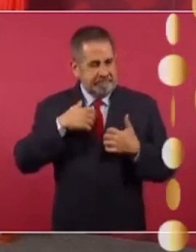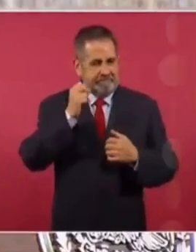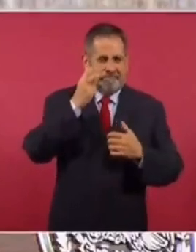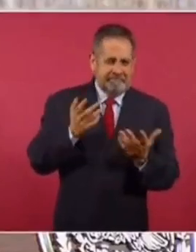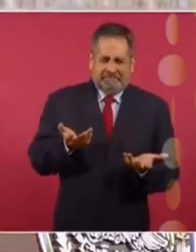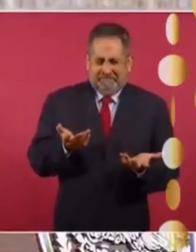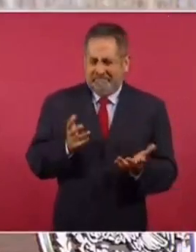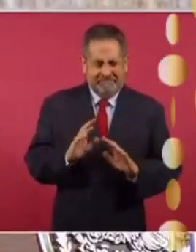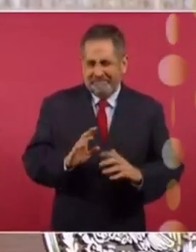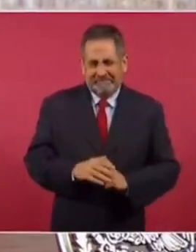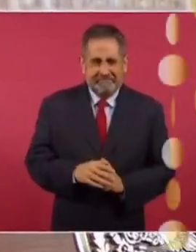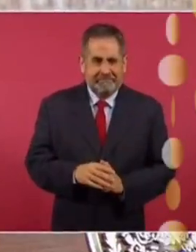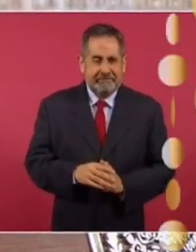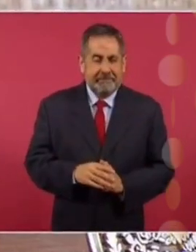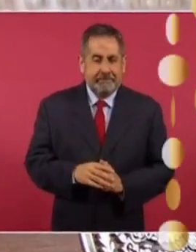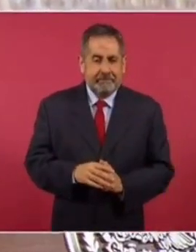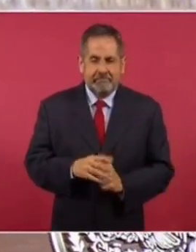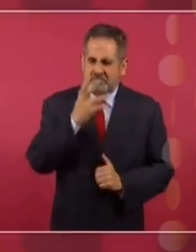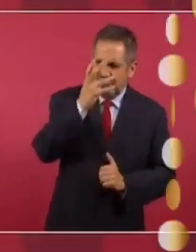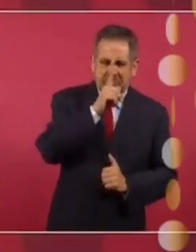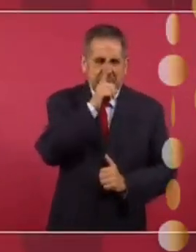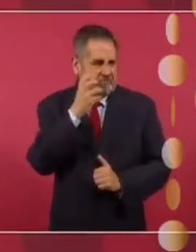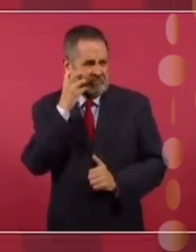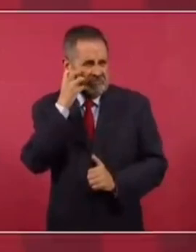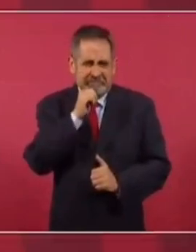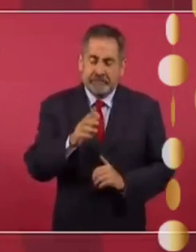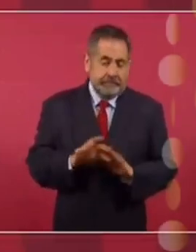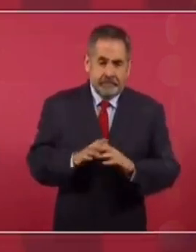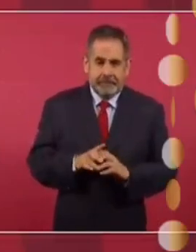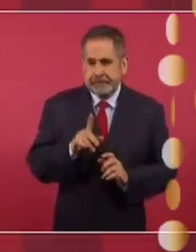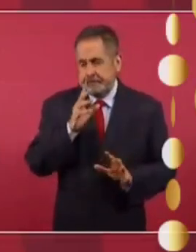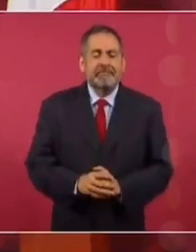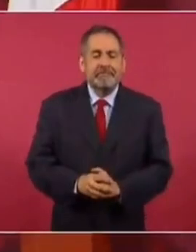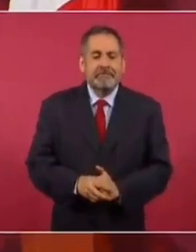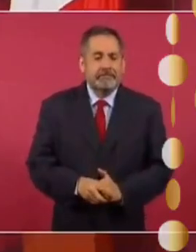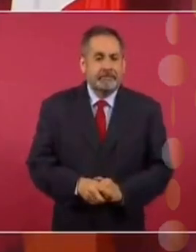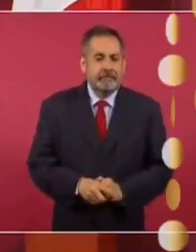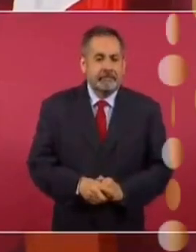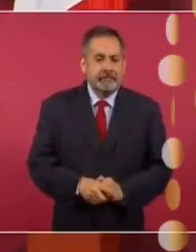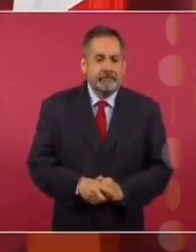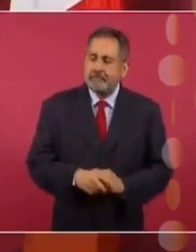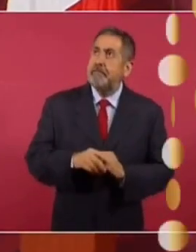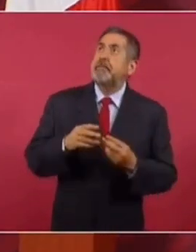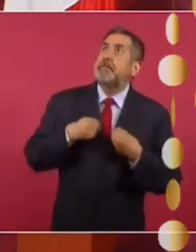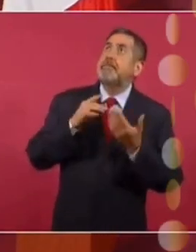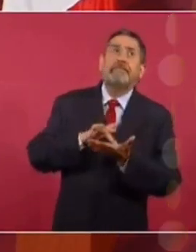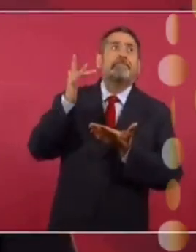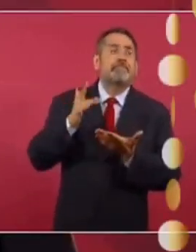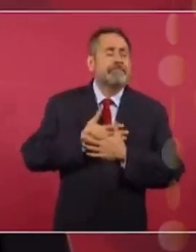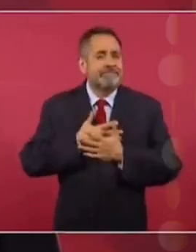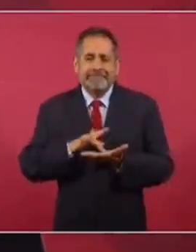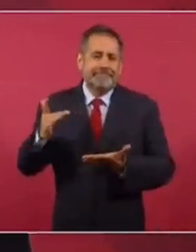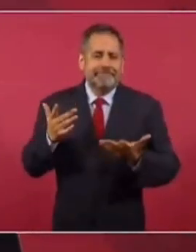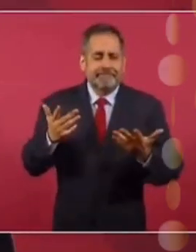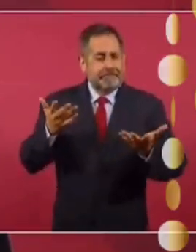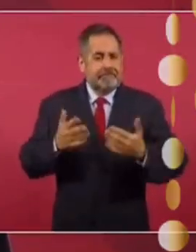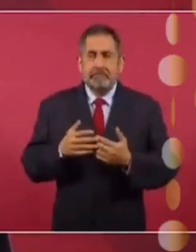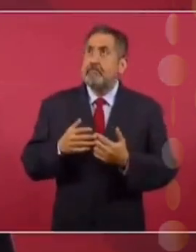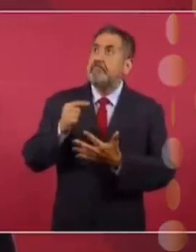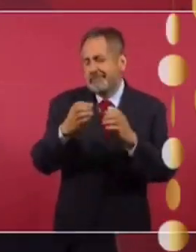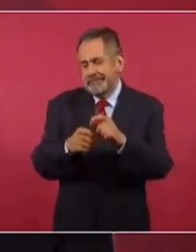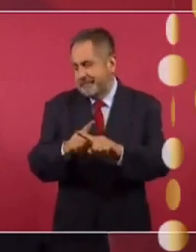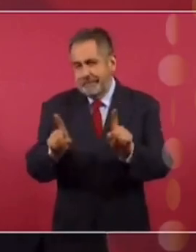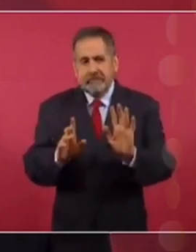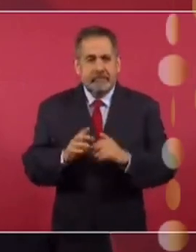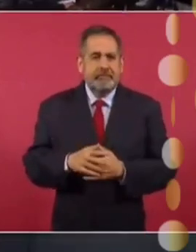ni andar con cara dura o amargado, mucho menos frustrarse. Hay que decir gracias a la vida que nos ha dado